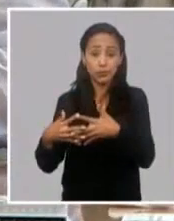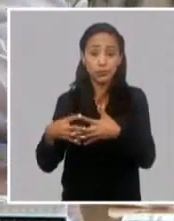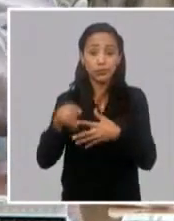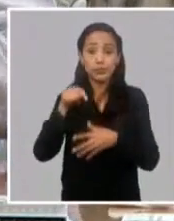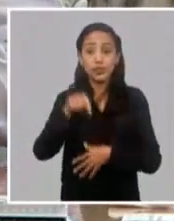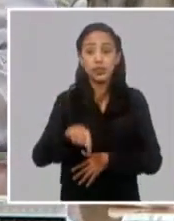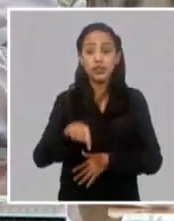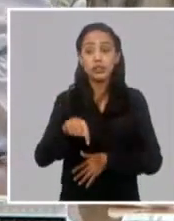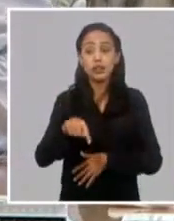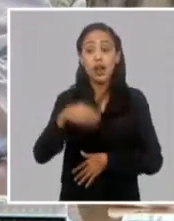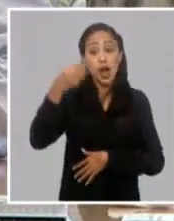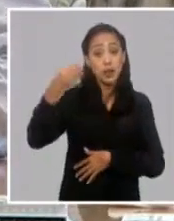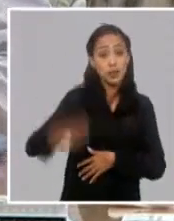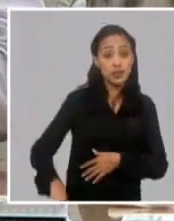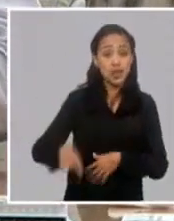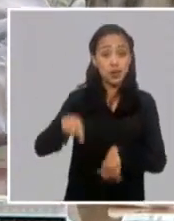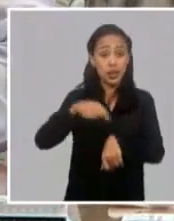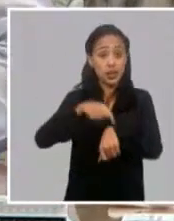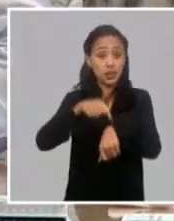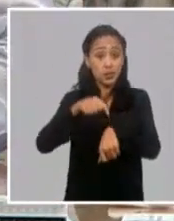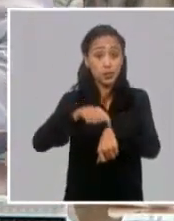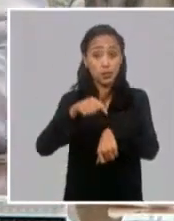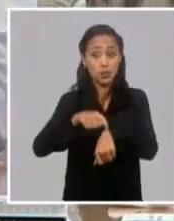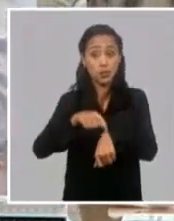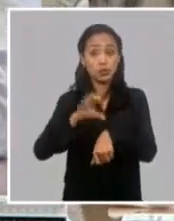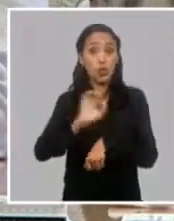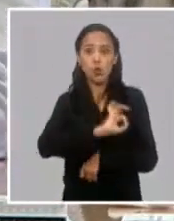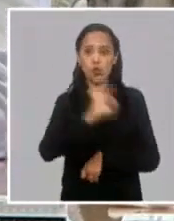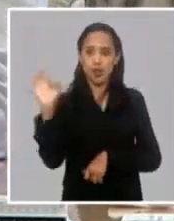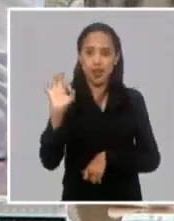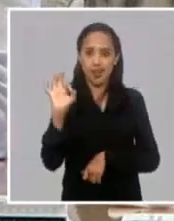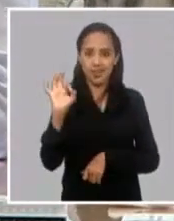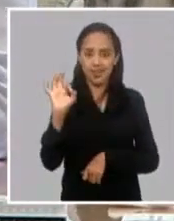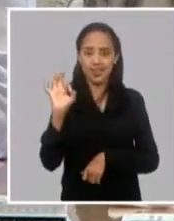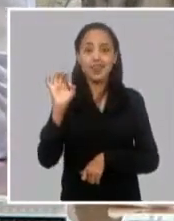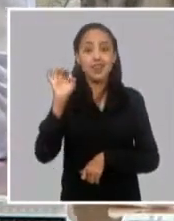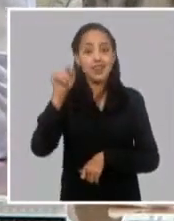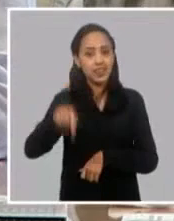como que o aprovechaban este momento o era el nunca